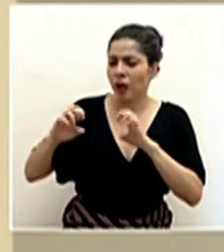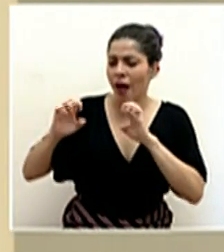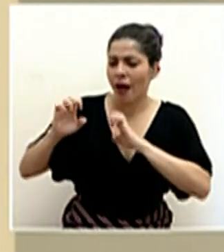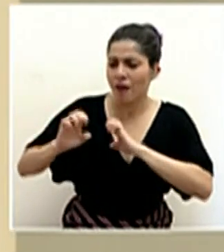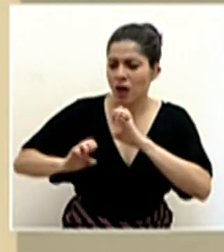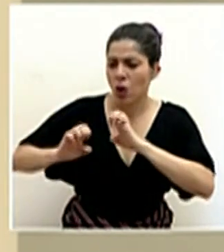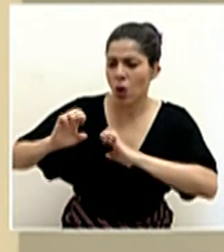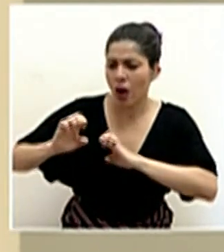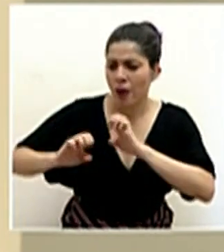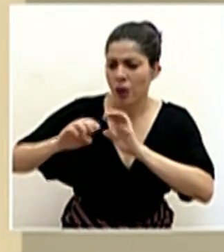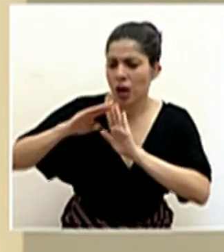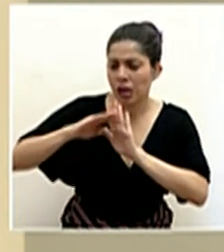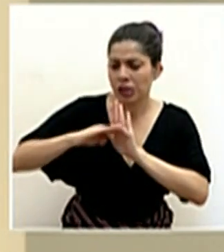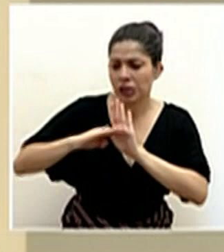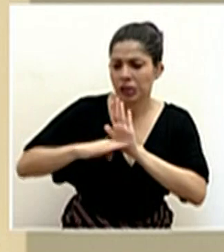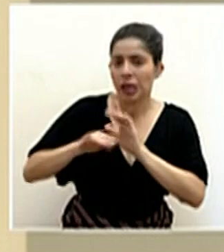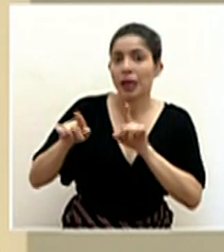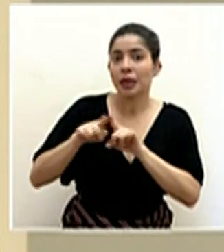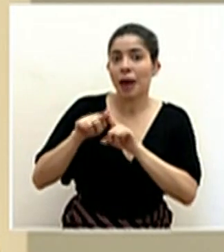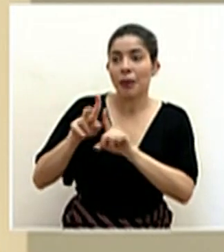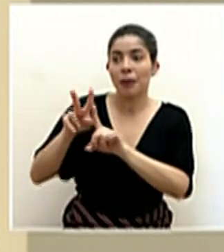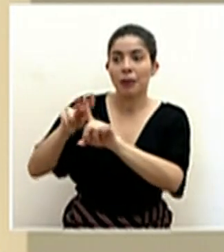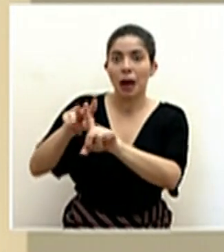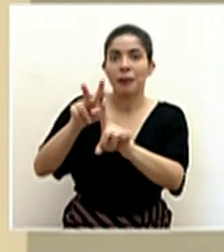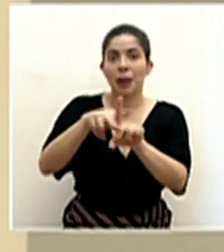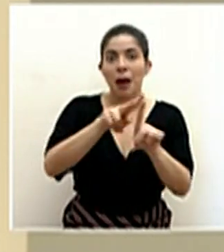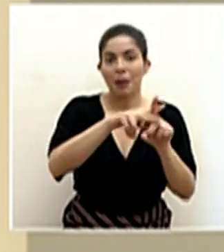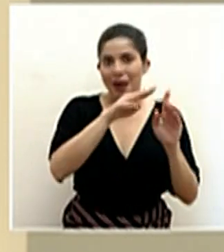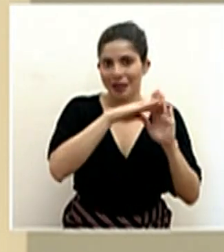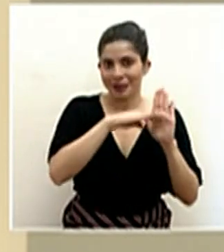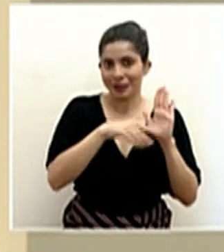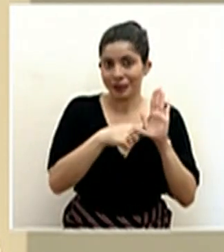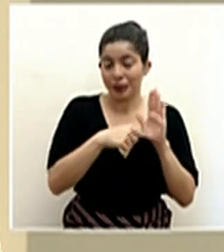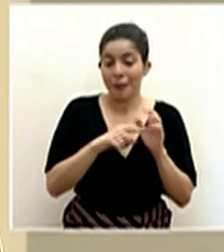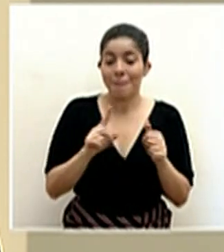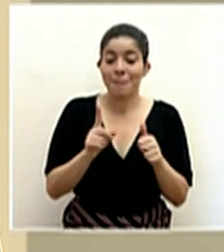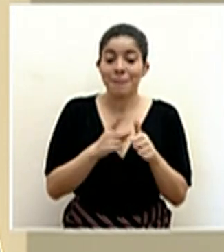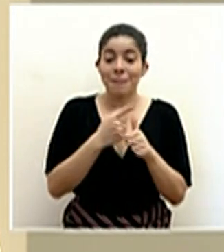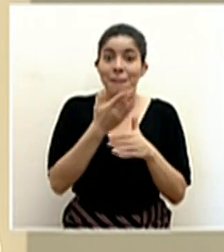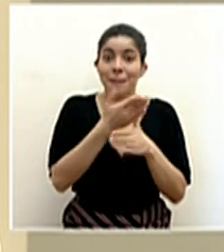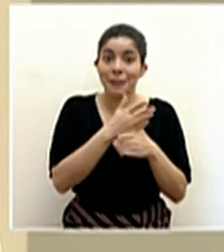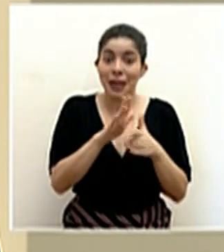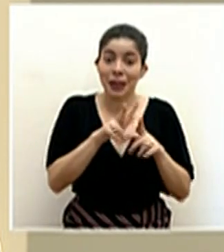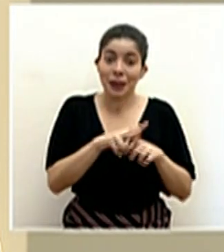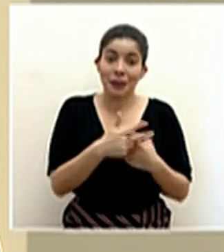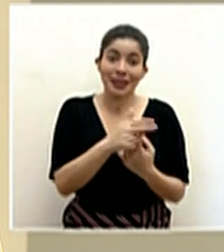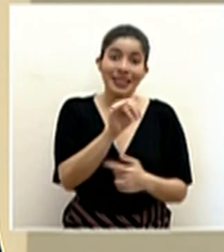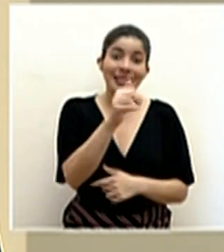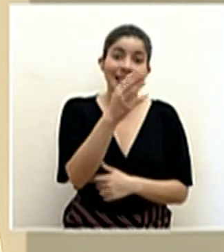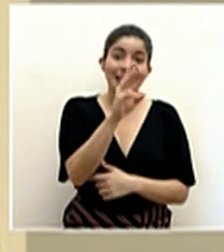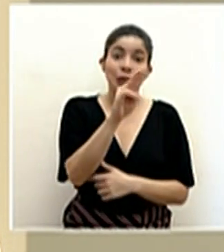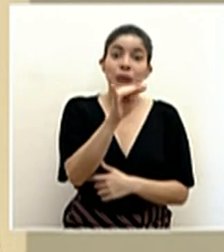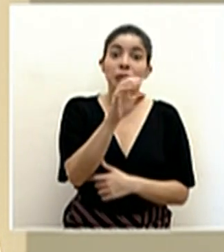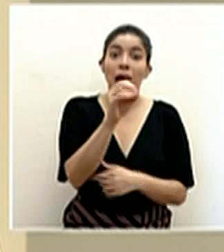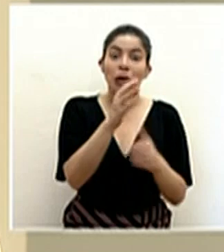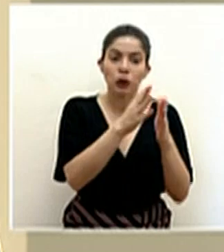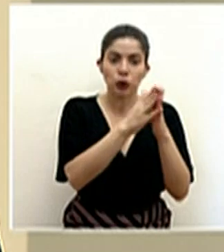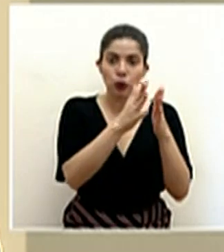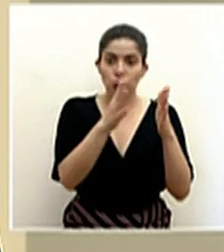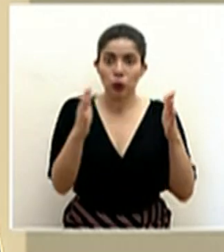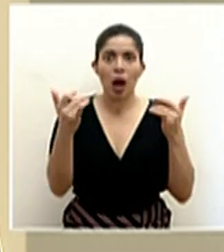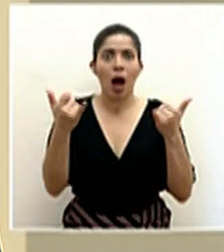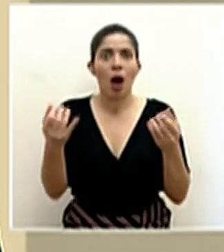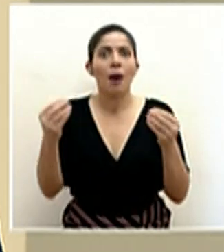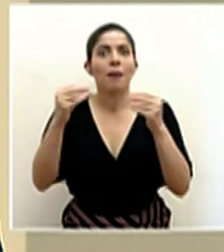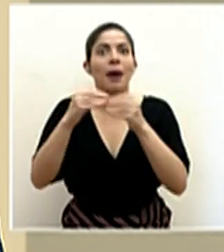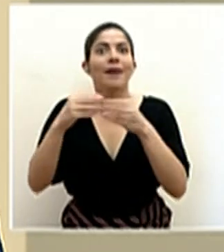la pandemia y las medidas que se han ido también adoptando. Ya este primer tracto que arrancaba el 16 de mayo, ya hicimos una